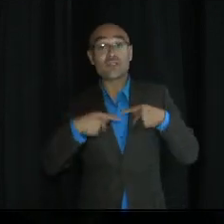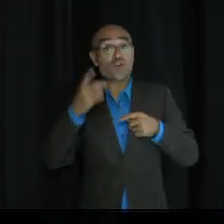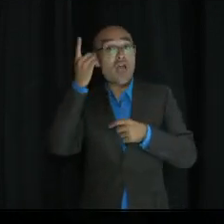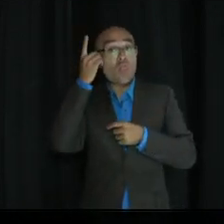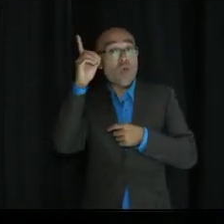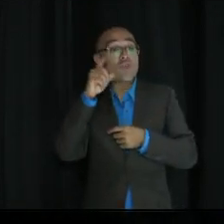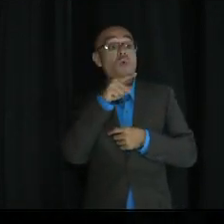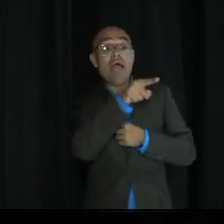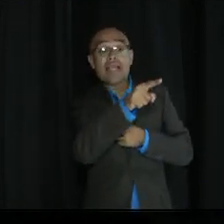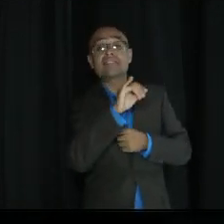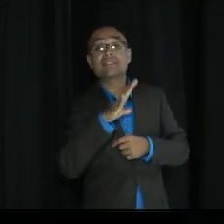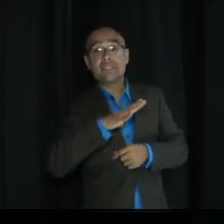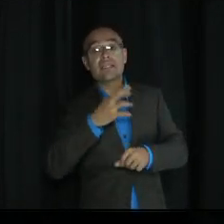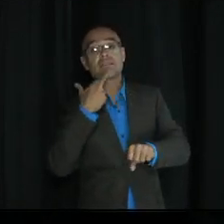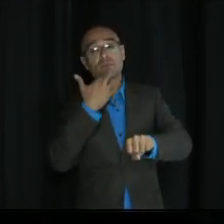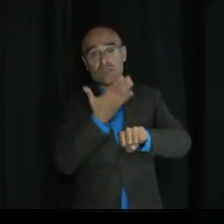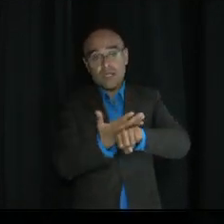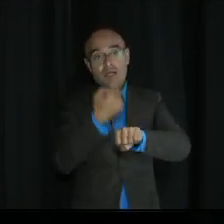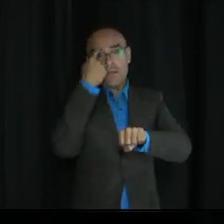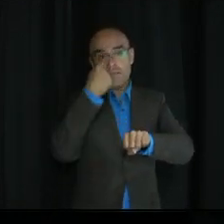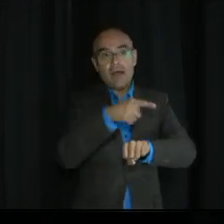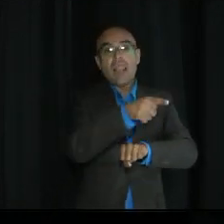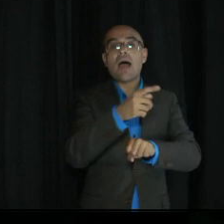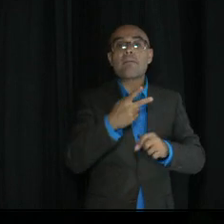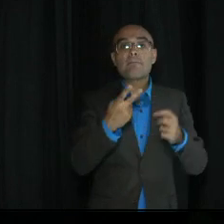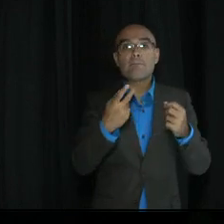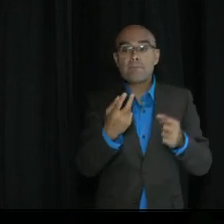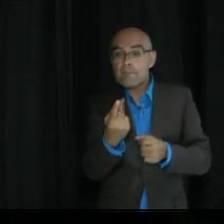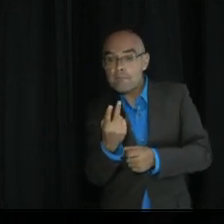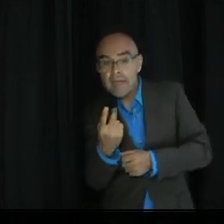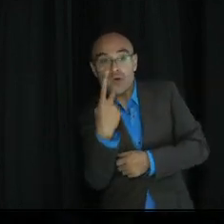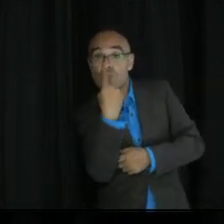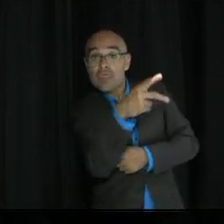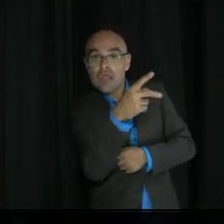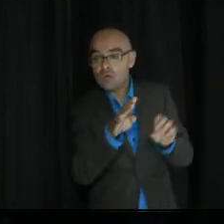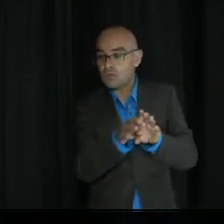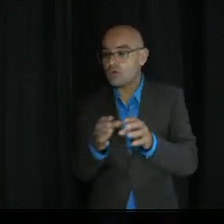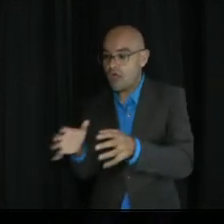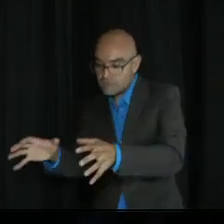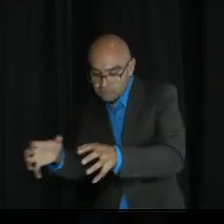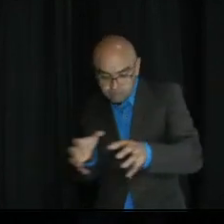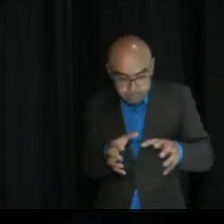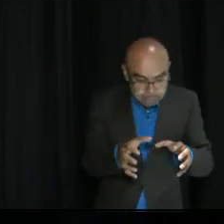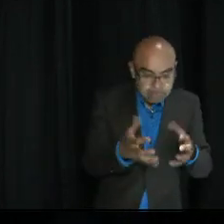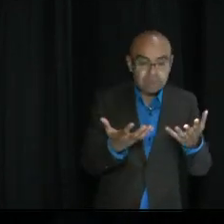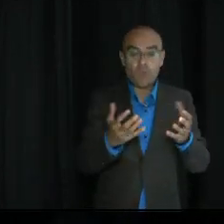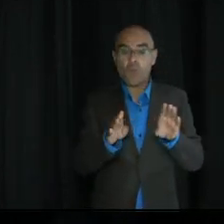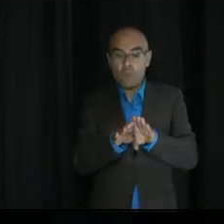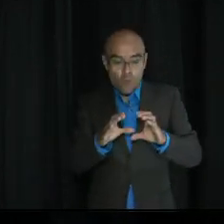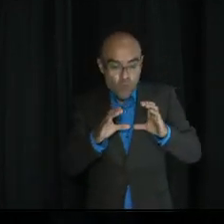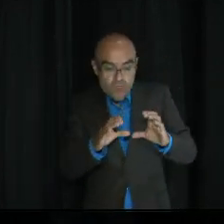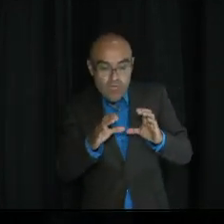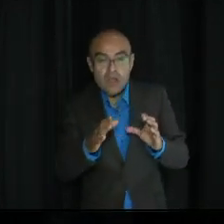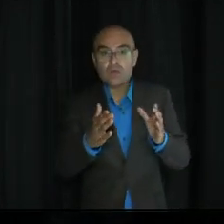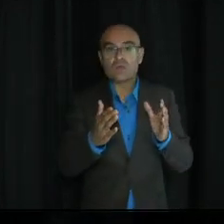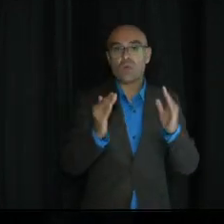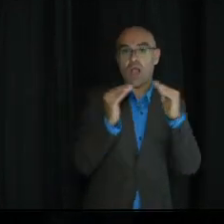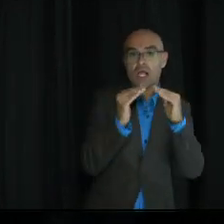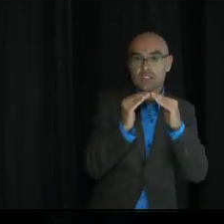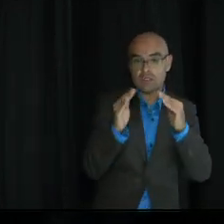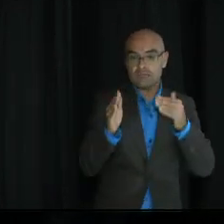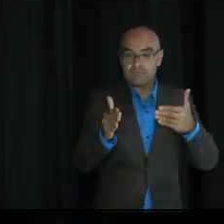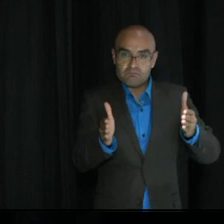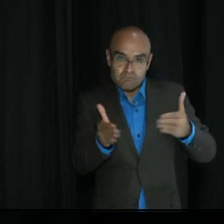la persona responsable, sí tiene una determinada responsabilidad, ya sea de carácter civil o incluso de carácter